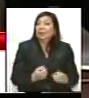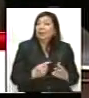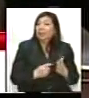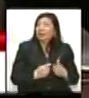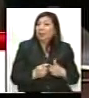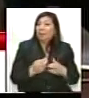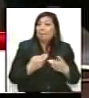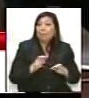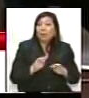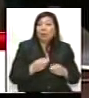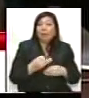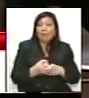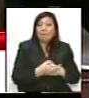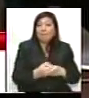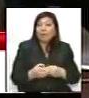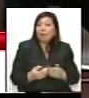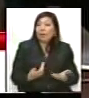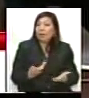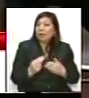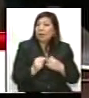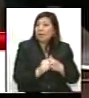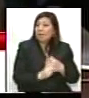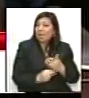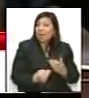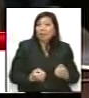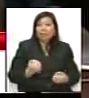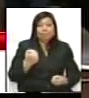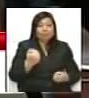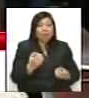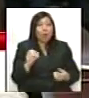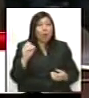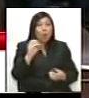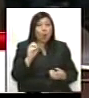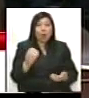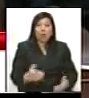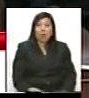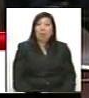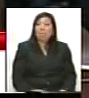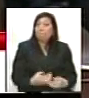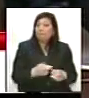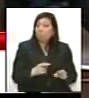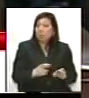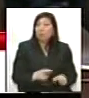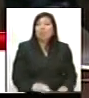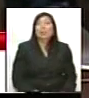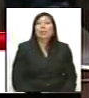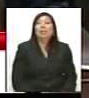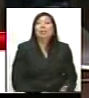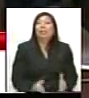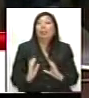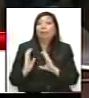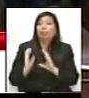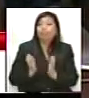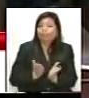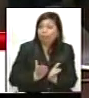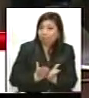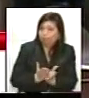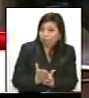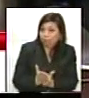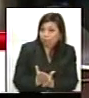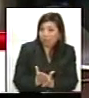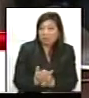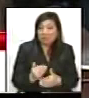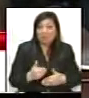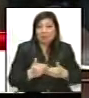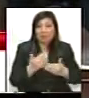público y provincial de ámbito nacional de pasajeros o del servicio público de terrestre de carga por el